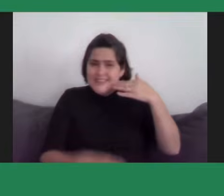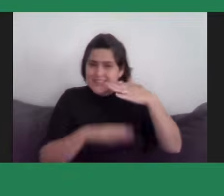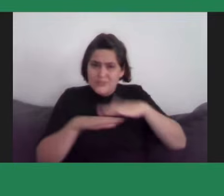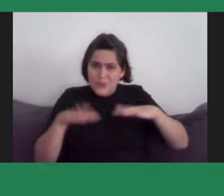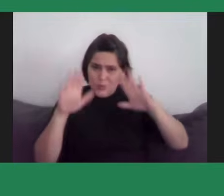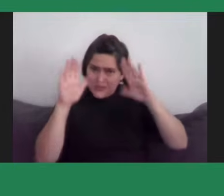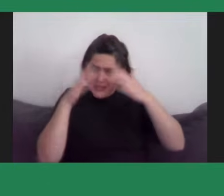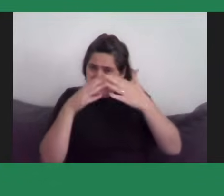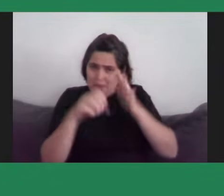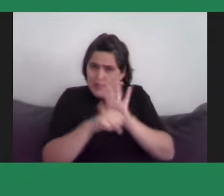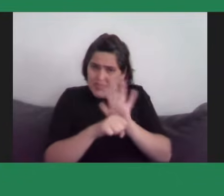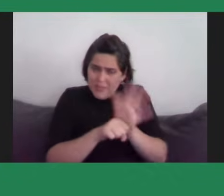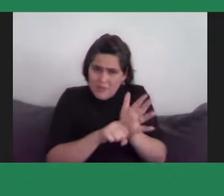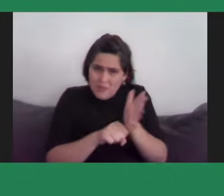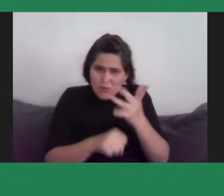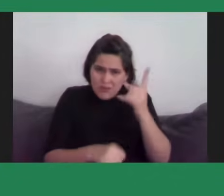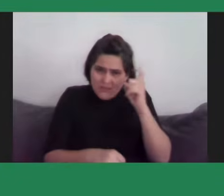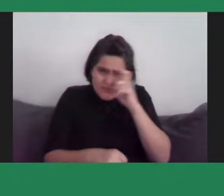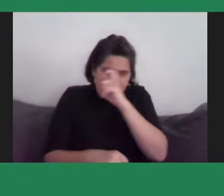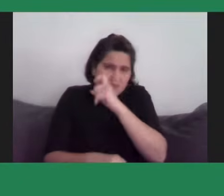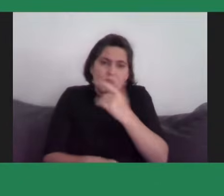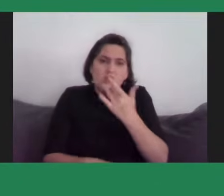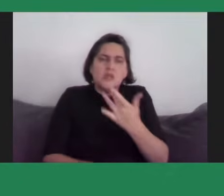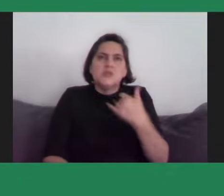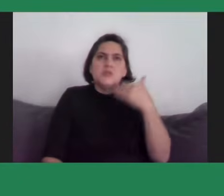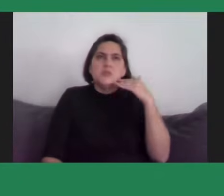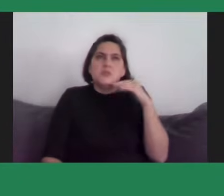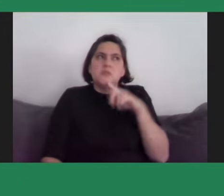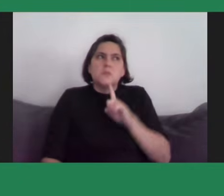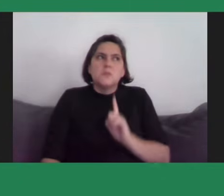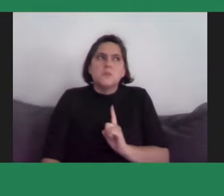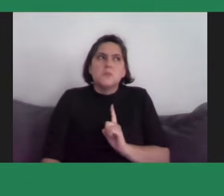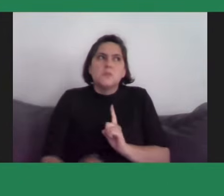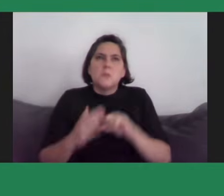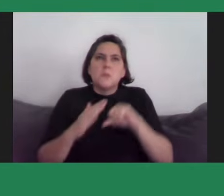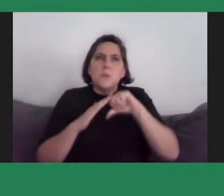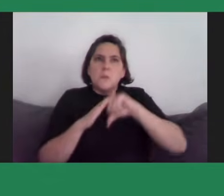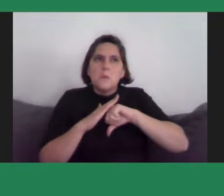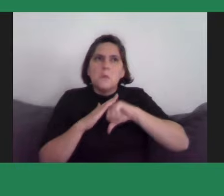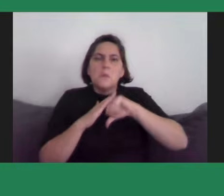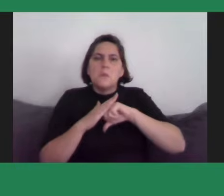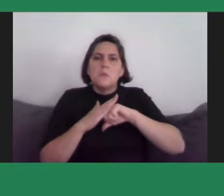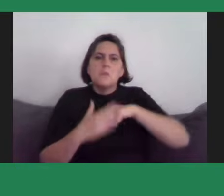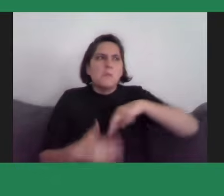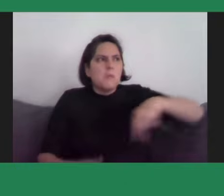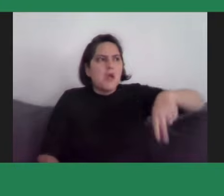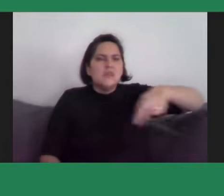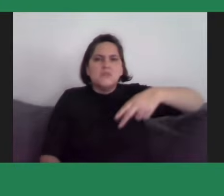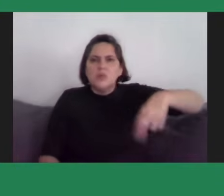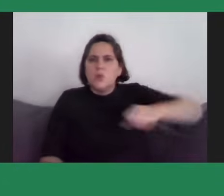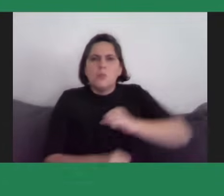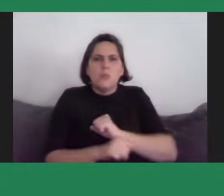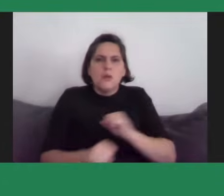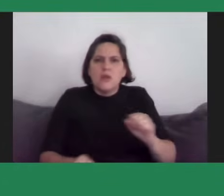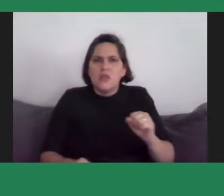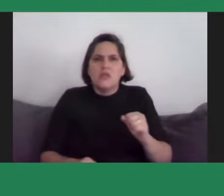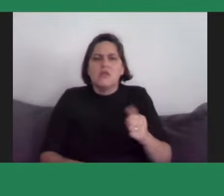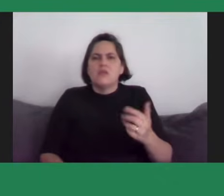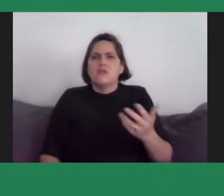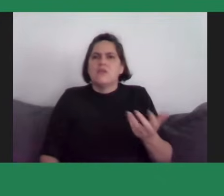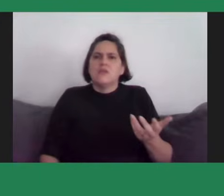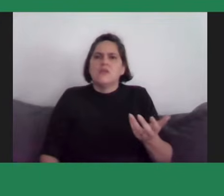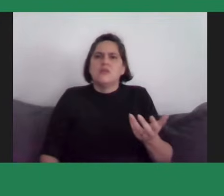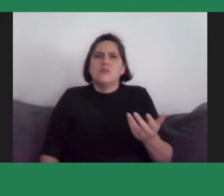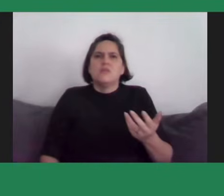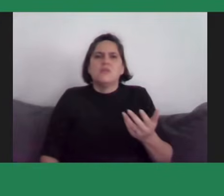espectro, ¿por qué los niños no salían a sus 2 horas de paseo? Muchos papás me decían, lo que pasa es tiene miedo a que se